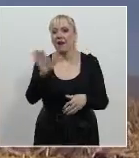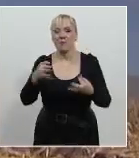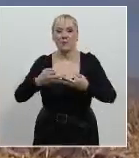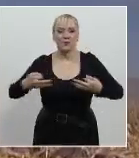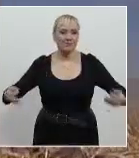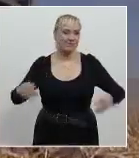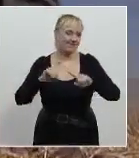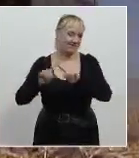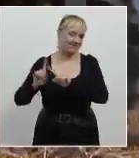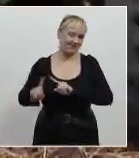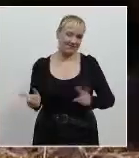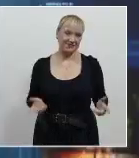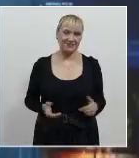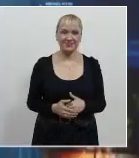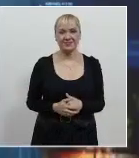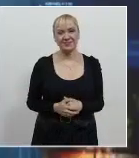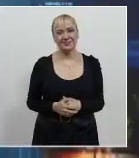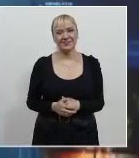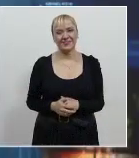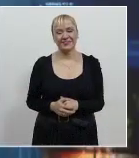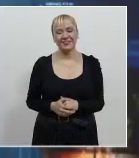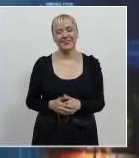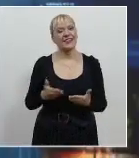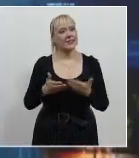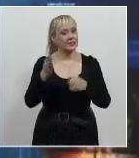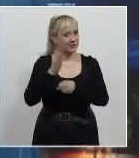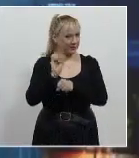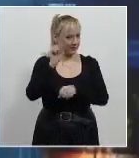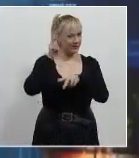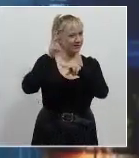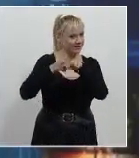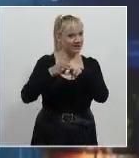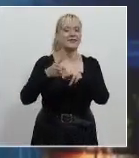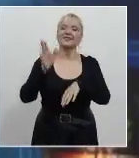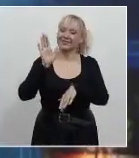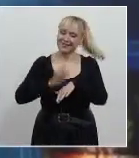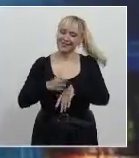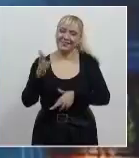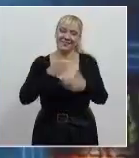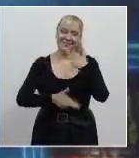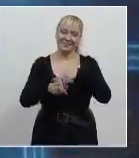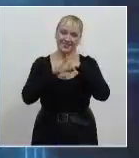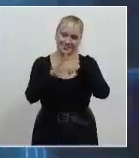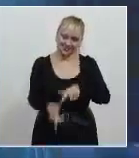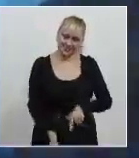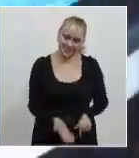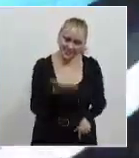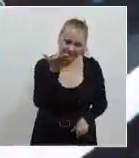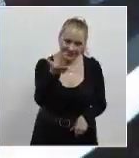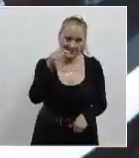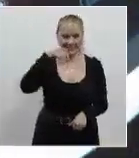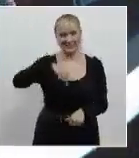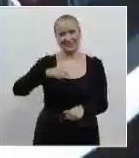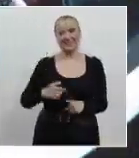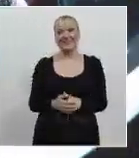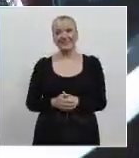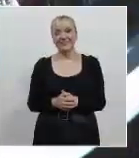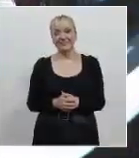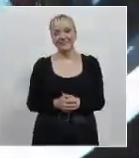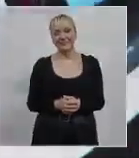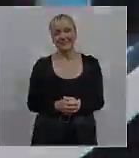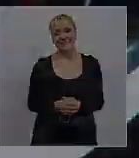Juan Carlos González. Es momento de hacer una pausa, pero no se vaya porque continuamos en Semanario Judicial.